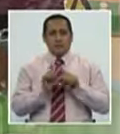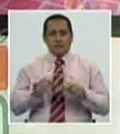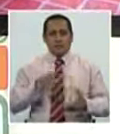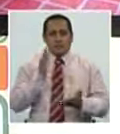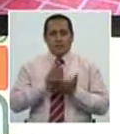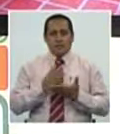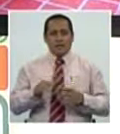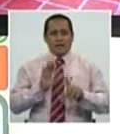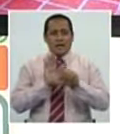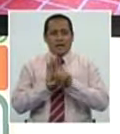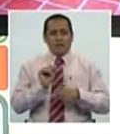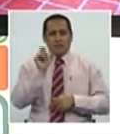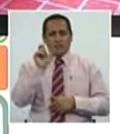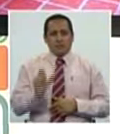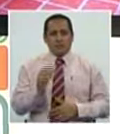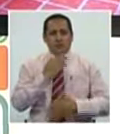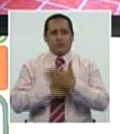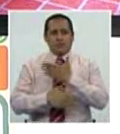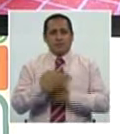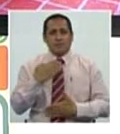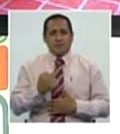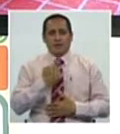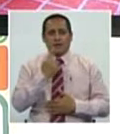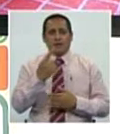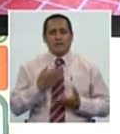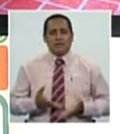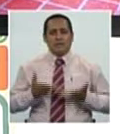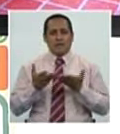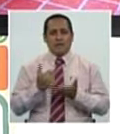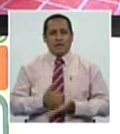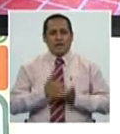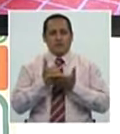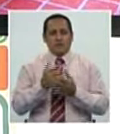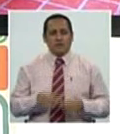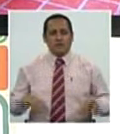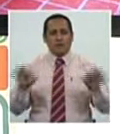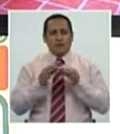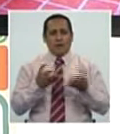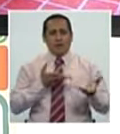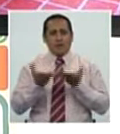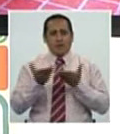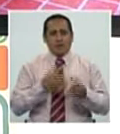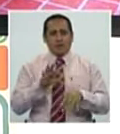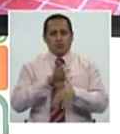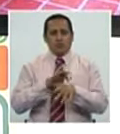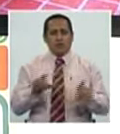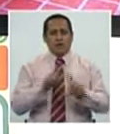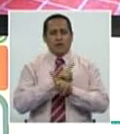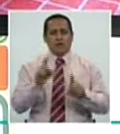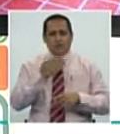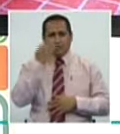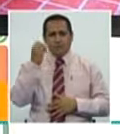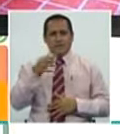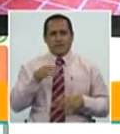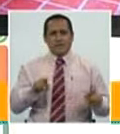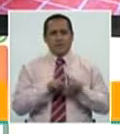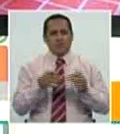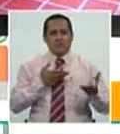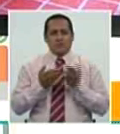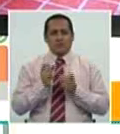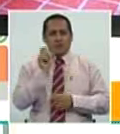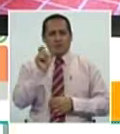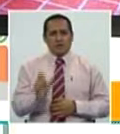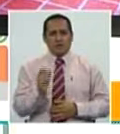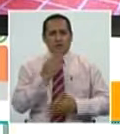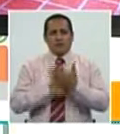en esta parte de la ley de la persona con discapacidad, le da facultades, inclusive hasta las prestadoras de salud, a no discriminar y darle un